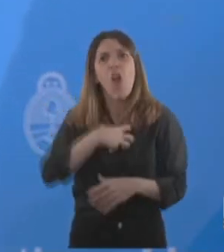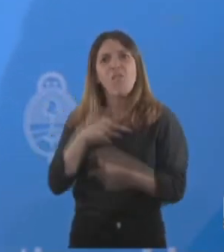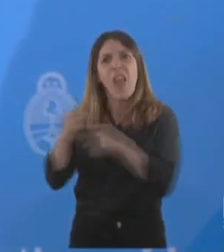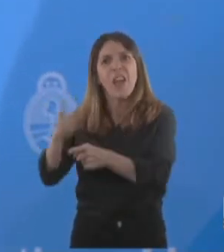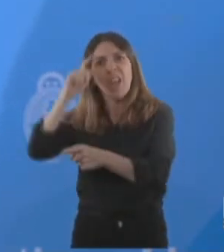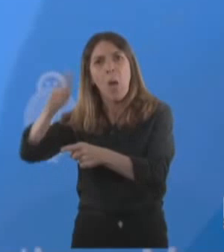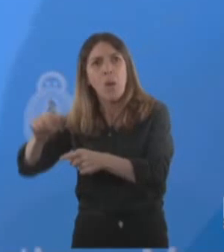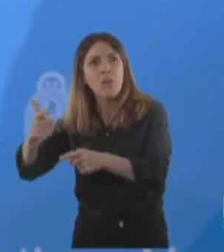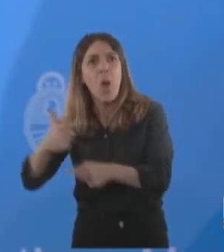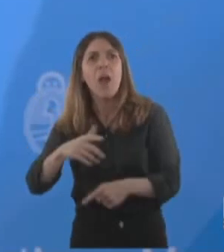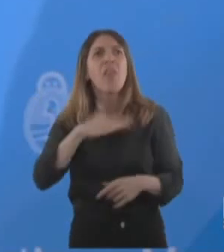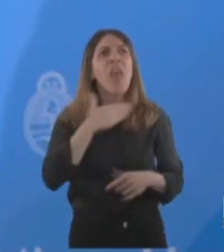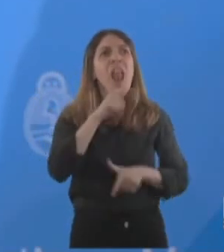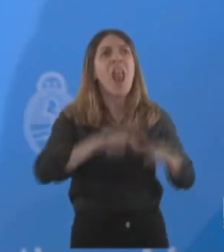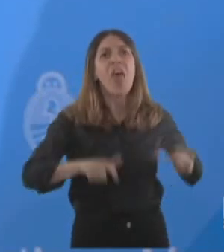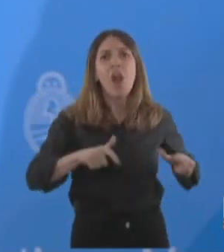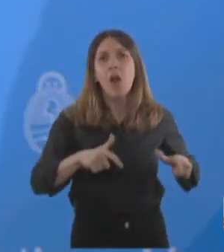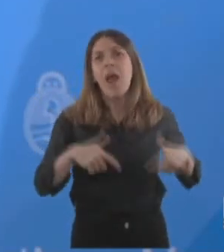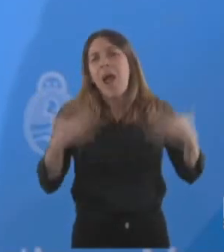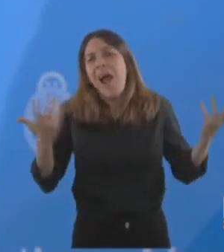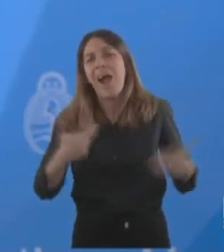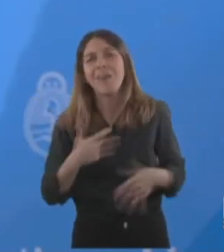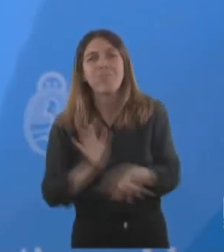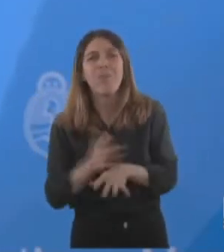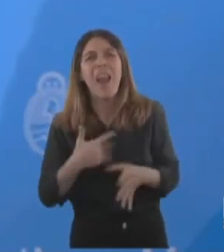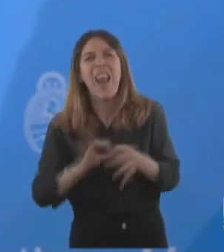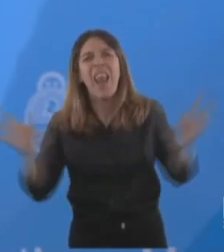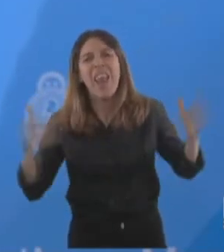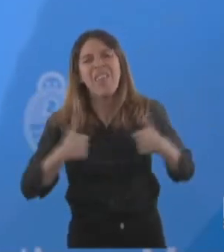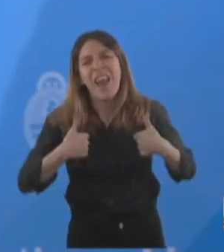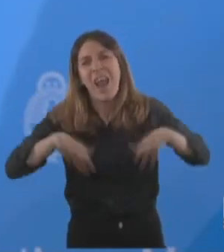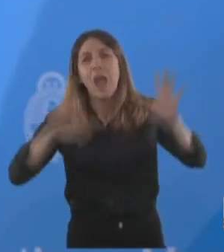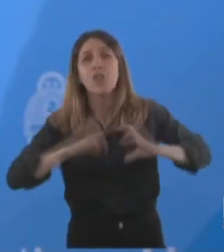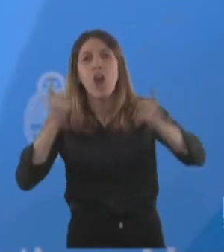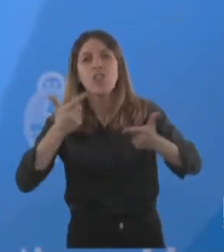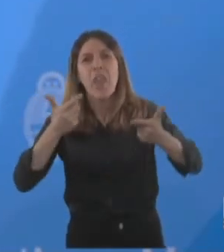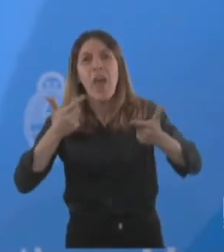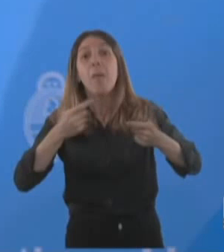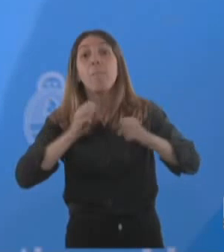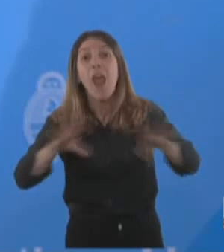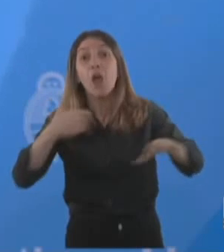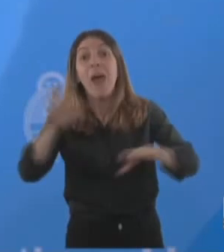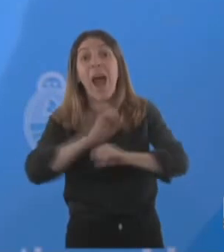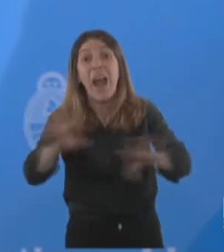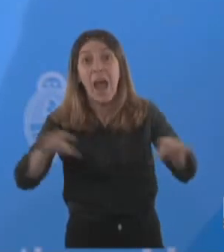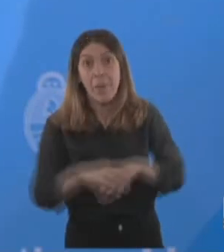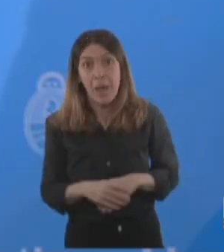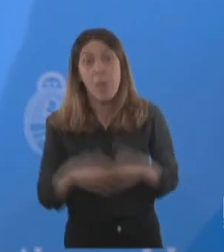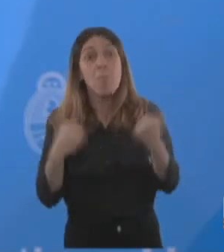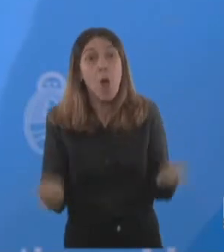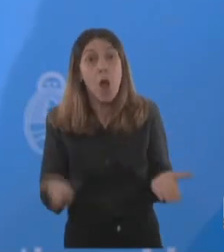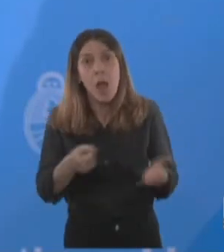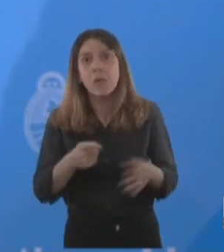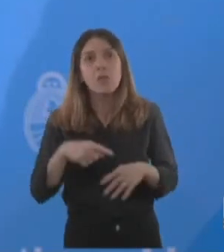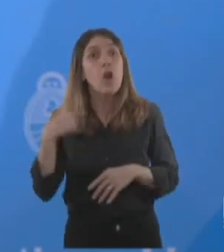ve mucho más liberado y la sociedad sufre mucho más. Por eso es